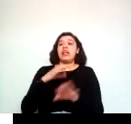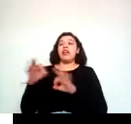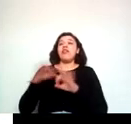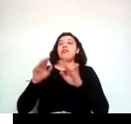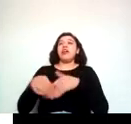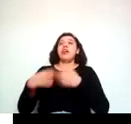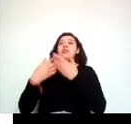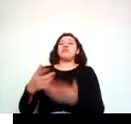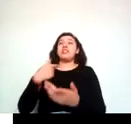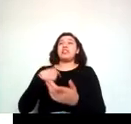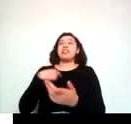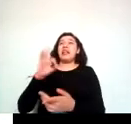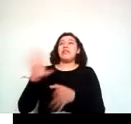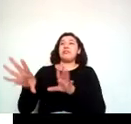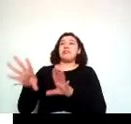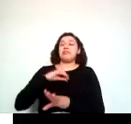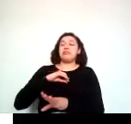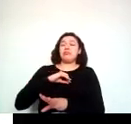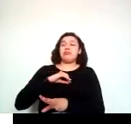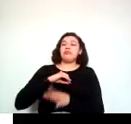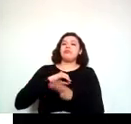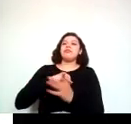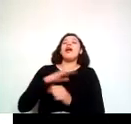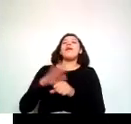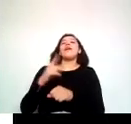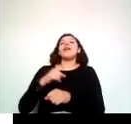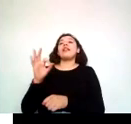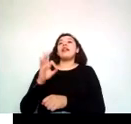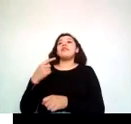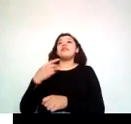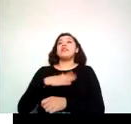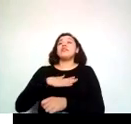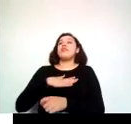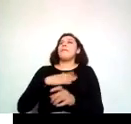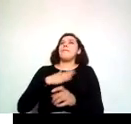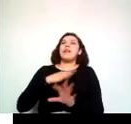qué? Porque probablemente no me puedo desempeñar